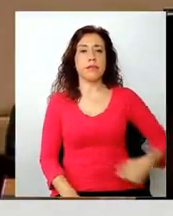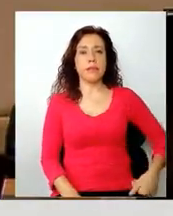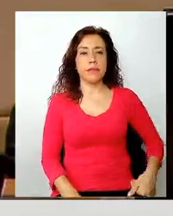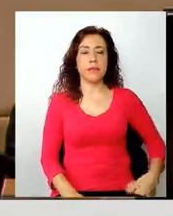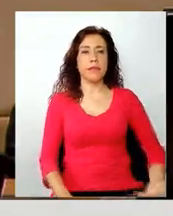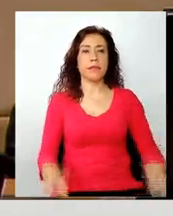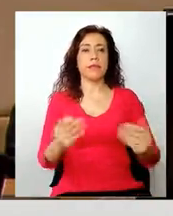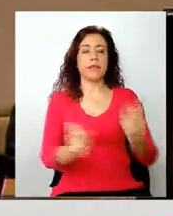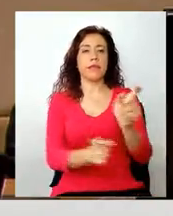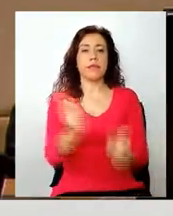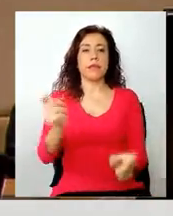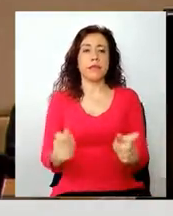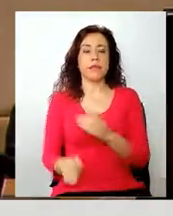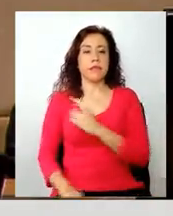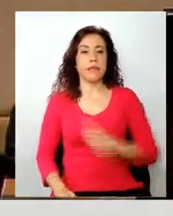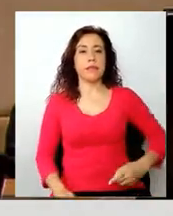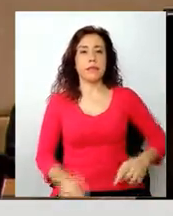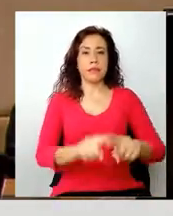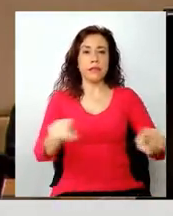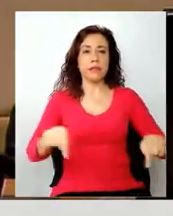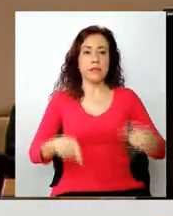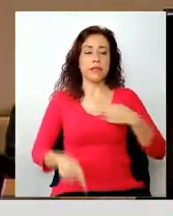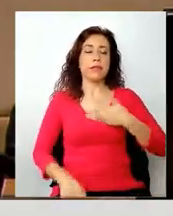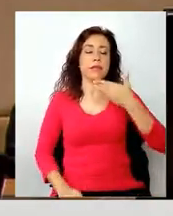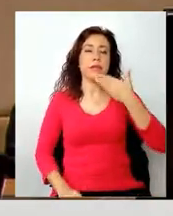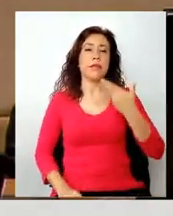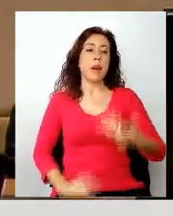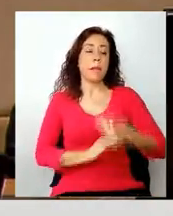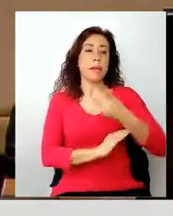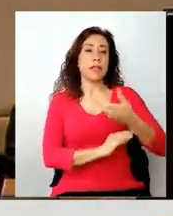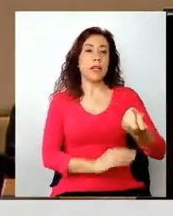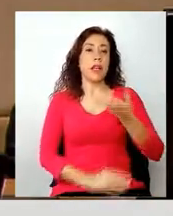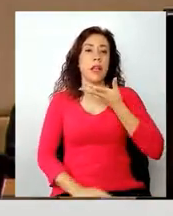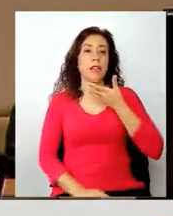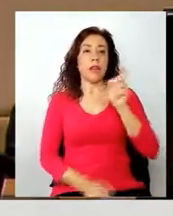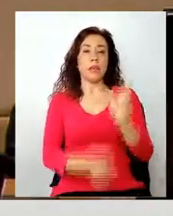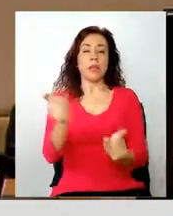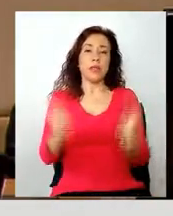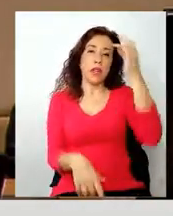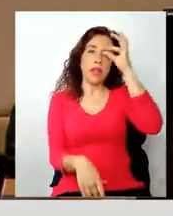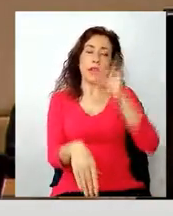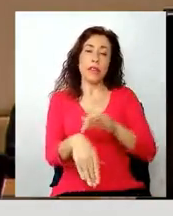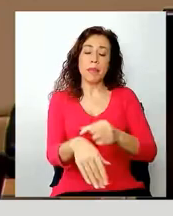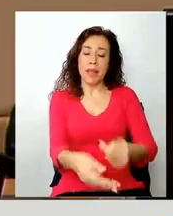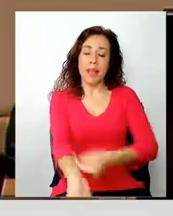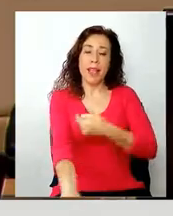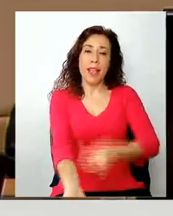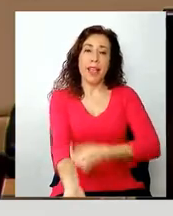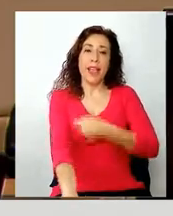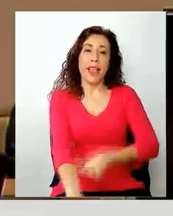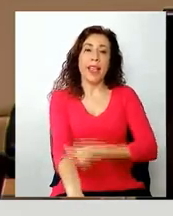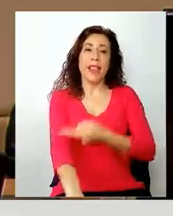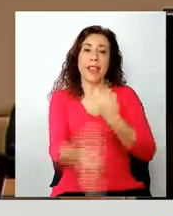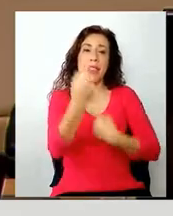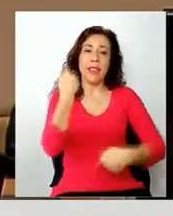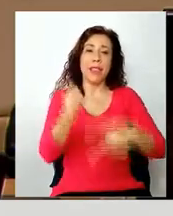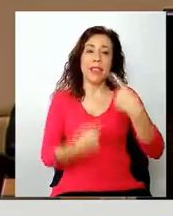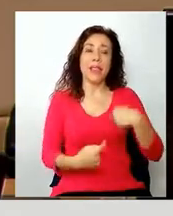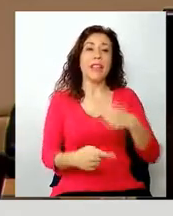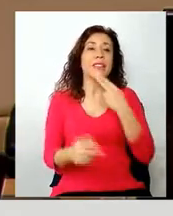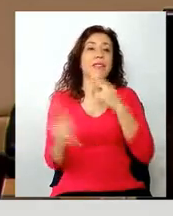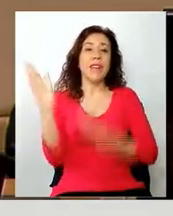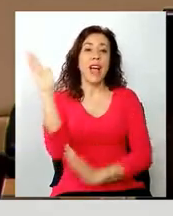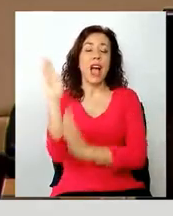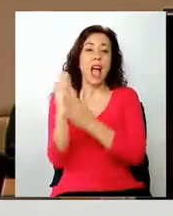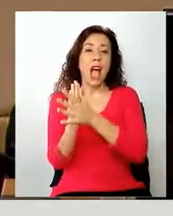en la sala vengo a exponer una petición que nos hicieron los pacientes de dializado de la región de la araucanía a través de su